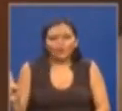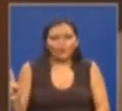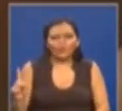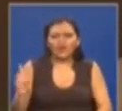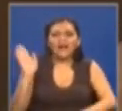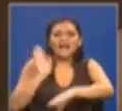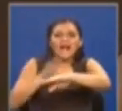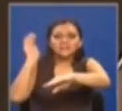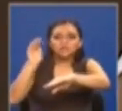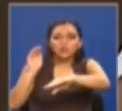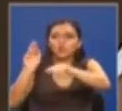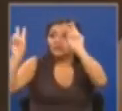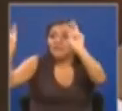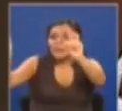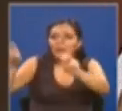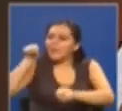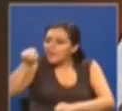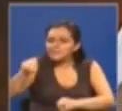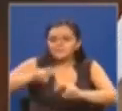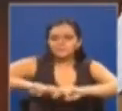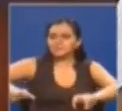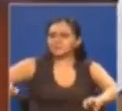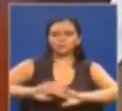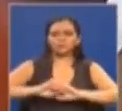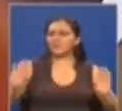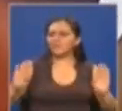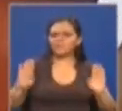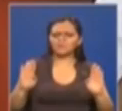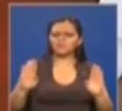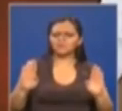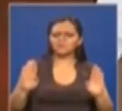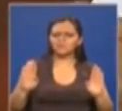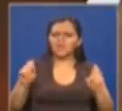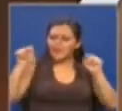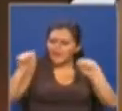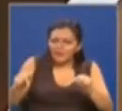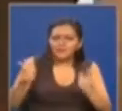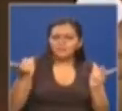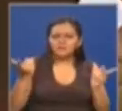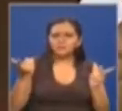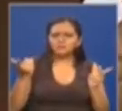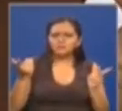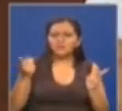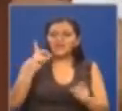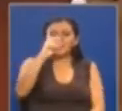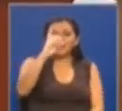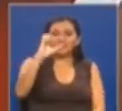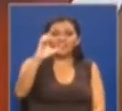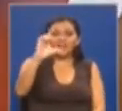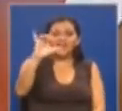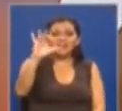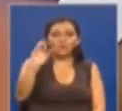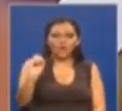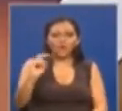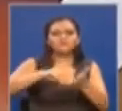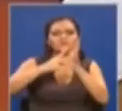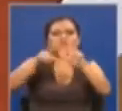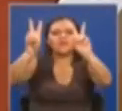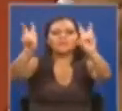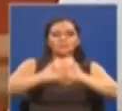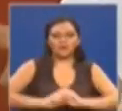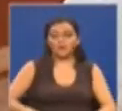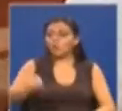Nadie puede estar sobre la ley. En un Estado de Derecho se investigan delitos, y el que tiene que determinar si el delito